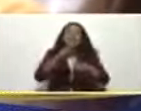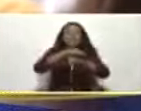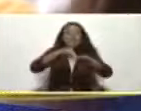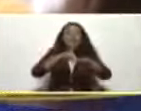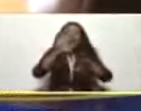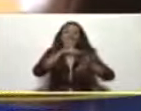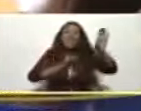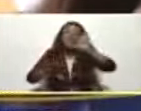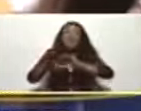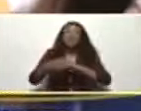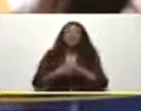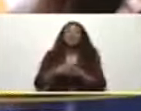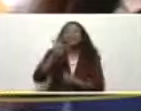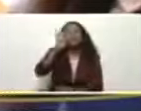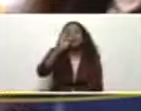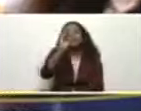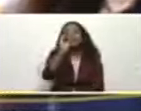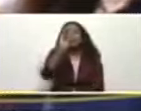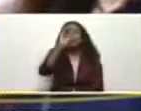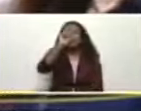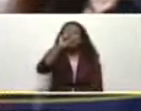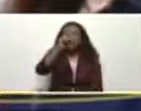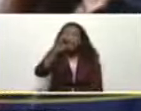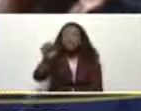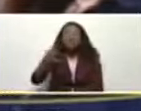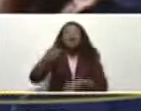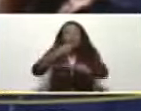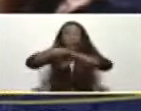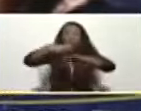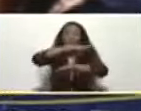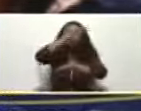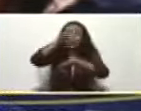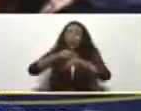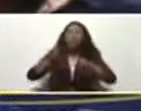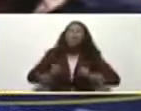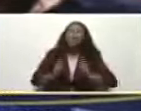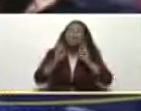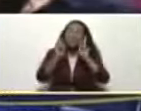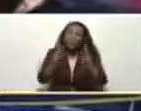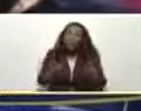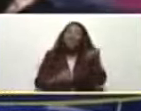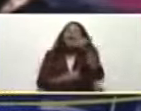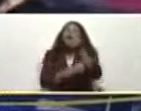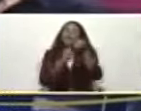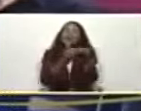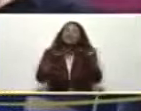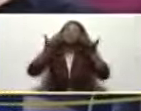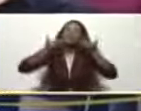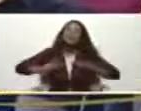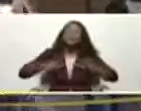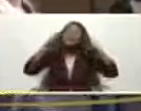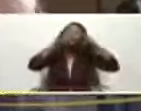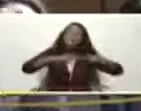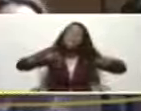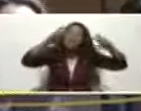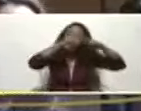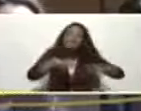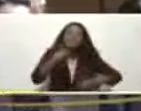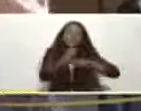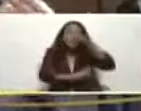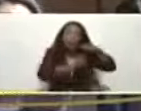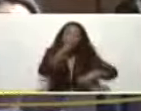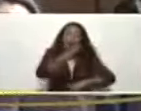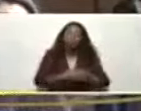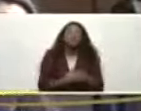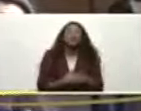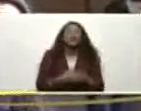Tecnología, al FONACYT y al Gobierno Nacional por la oportunidad y por el apoyo brindado a la investigación que nosotros llevamos a